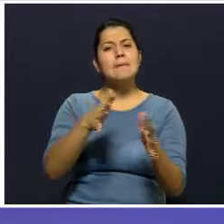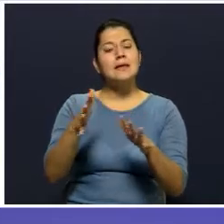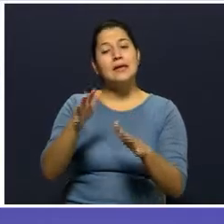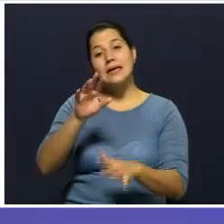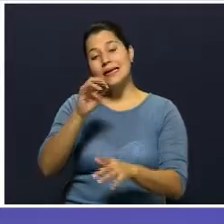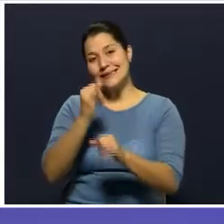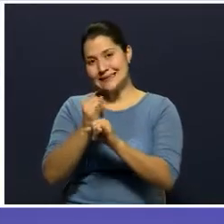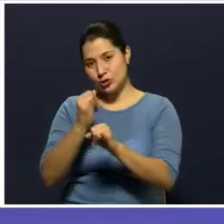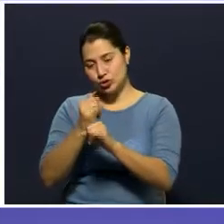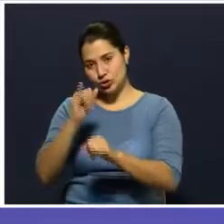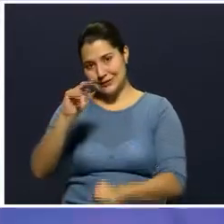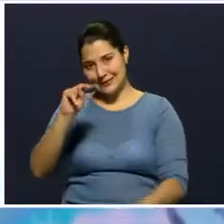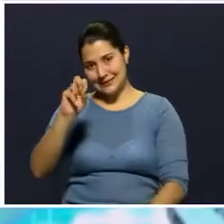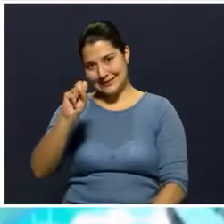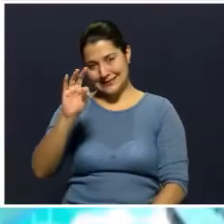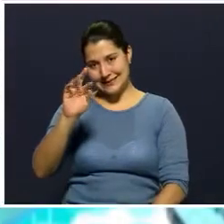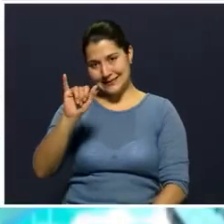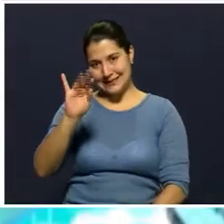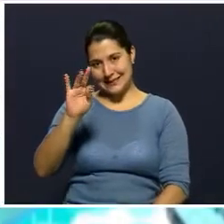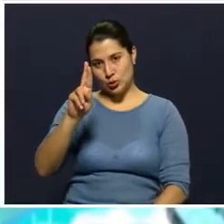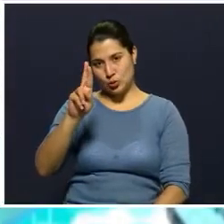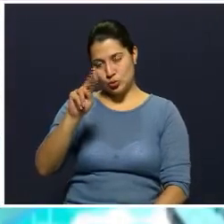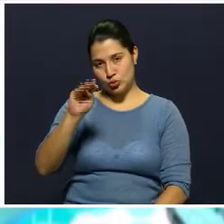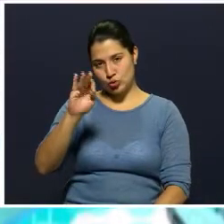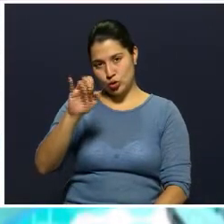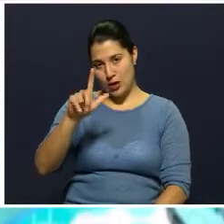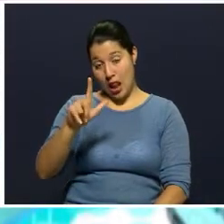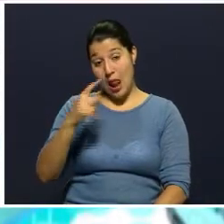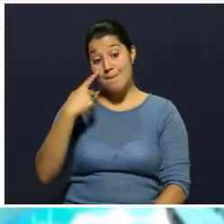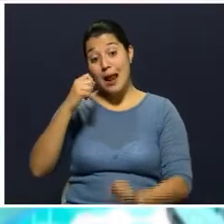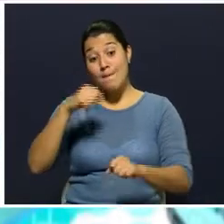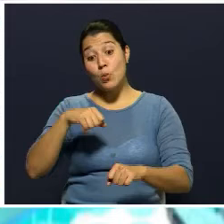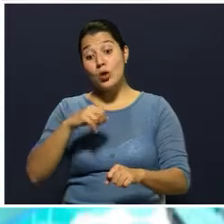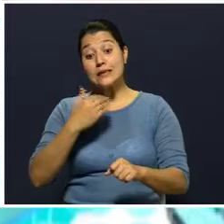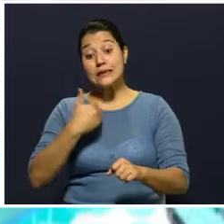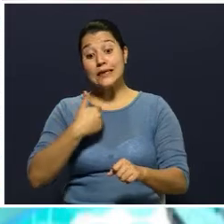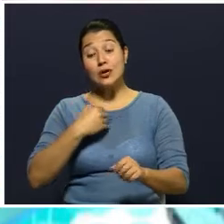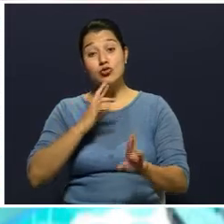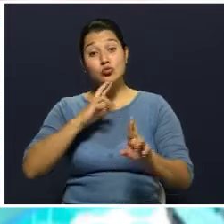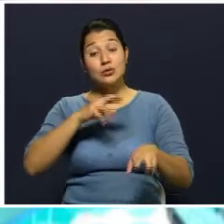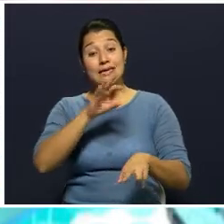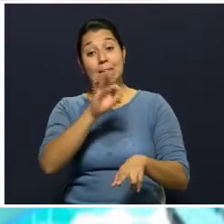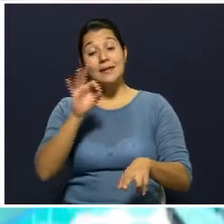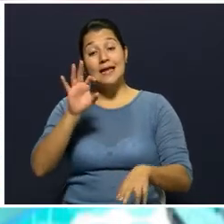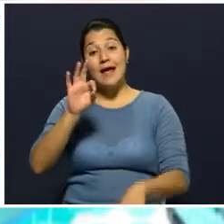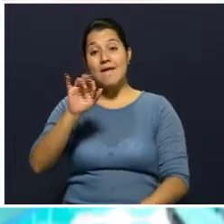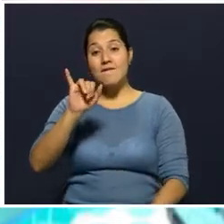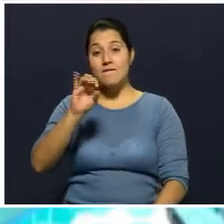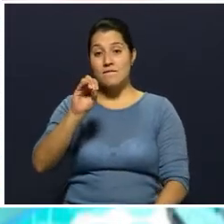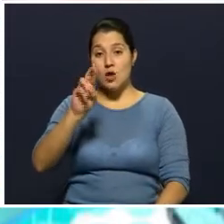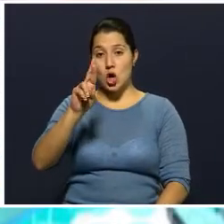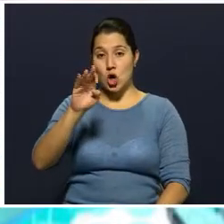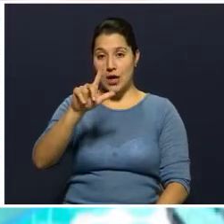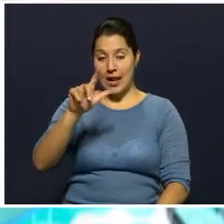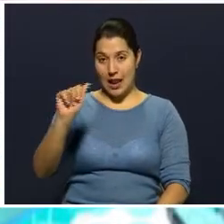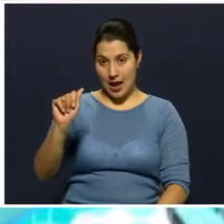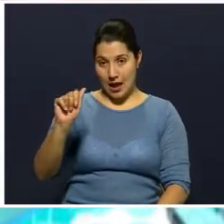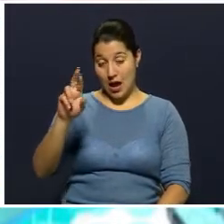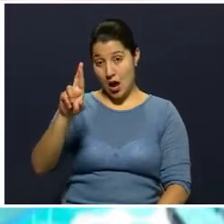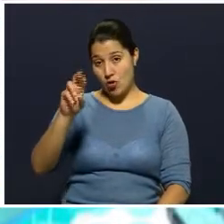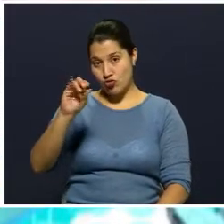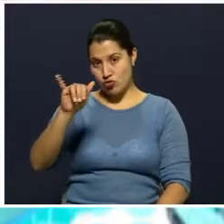la ministra de Justicia y Paz, Fiorella Salazar Rojas. Buenas noches, doña Fiorella. Bienvenida al set de Costa Rica